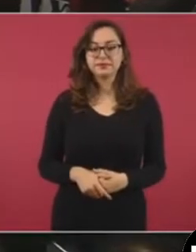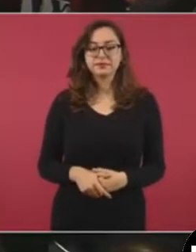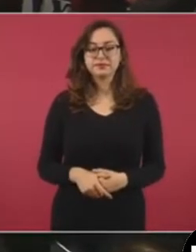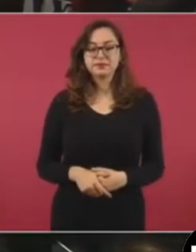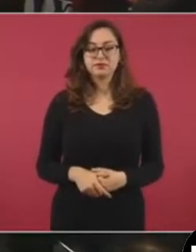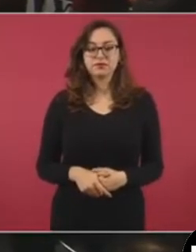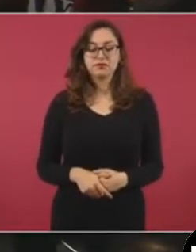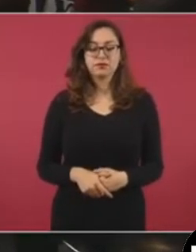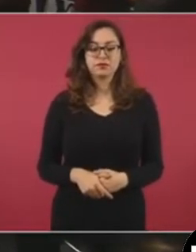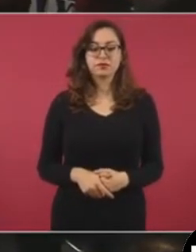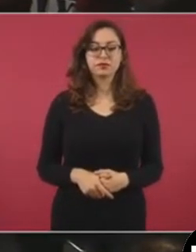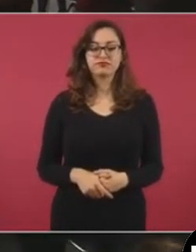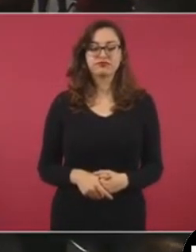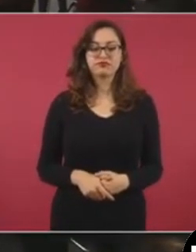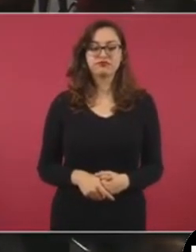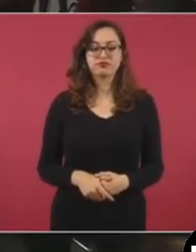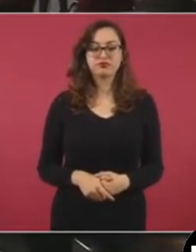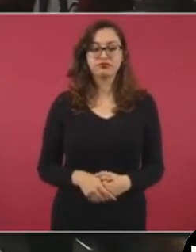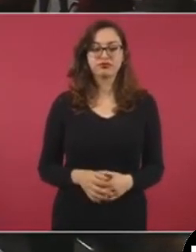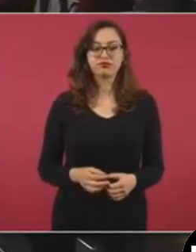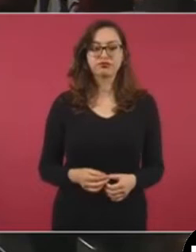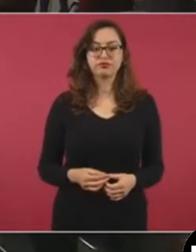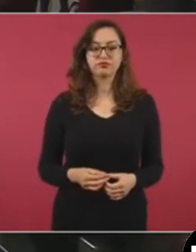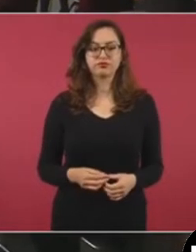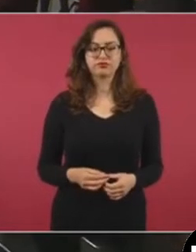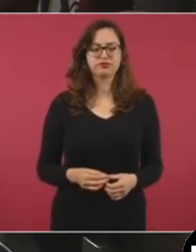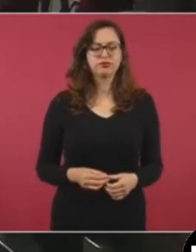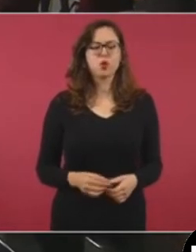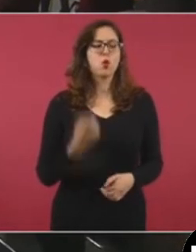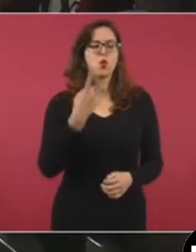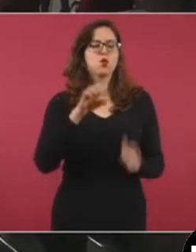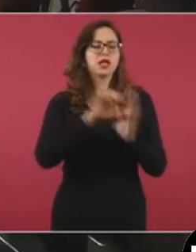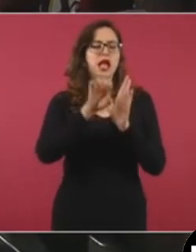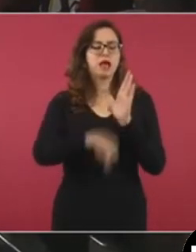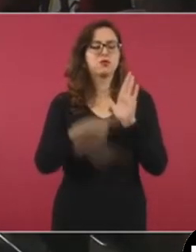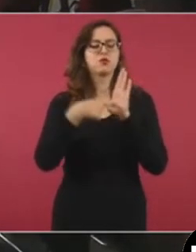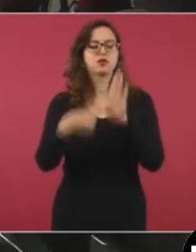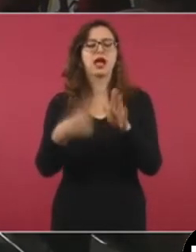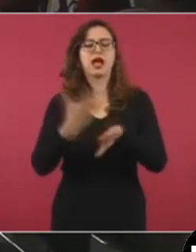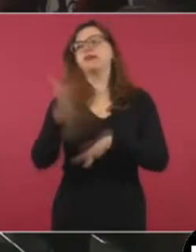A ver si tenemos algunas. Nada más para que, ¿cómo era? Pues,